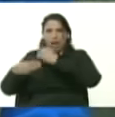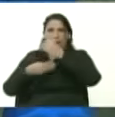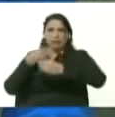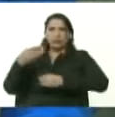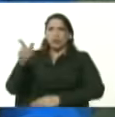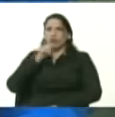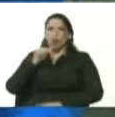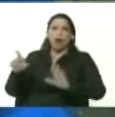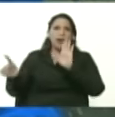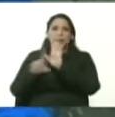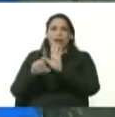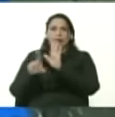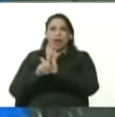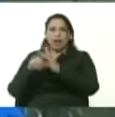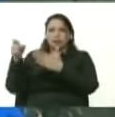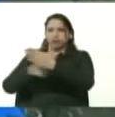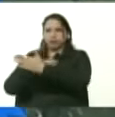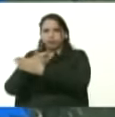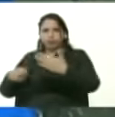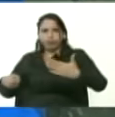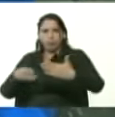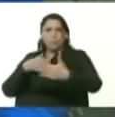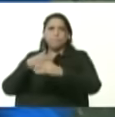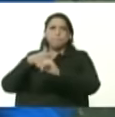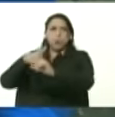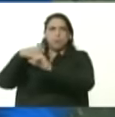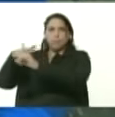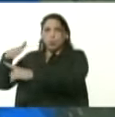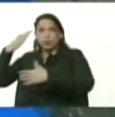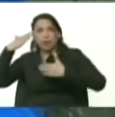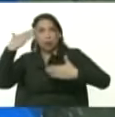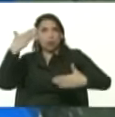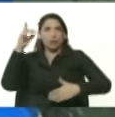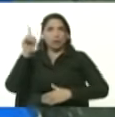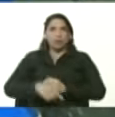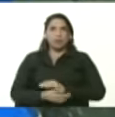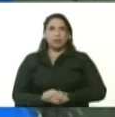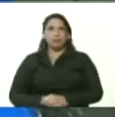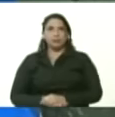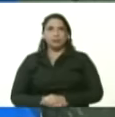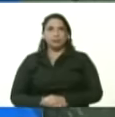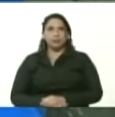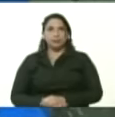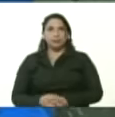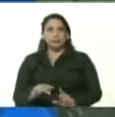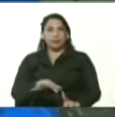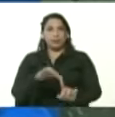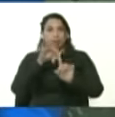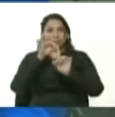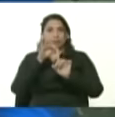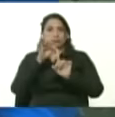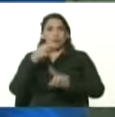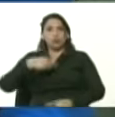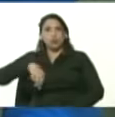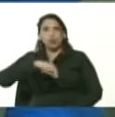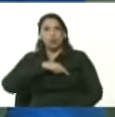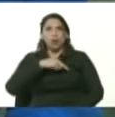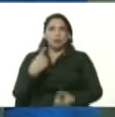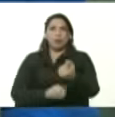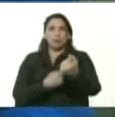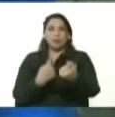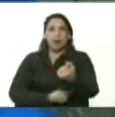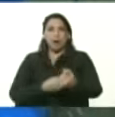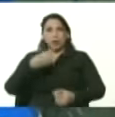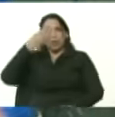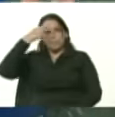y criminales sanciones. Saludamos la elección de nuestro hermano México a la presidencia